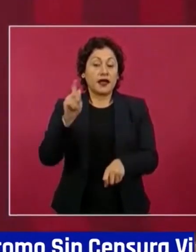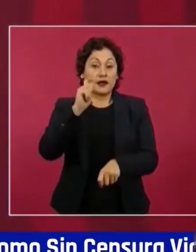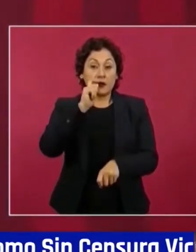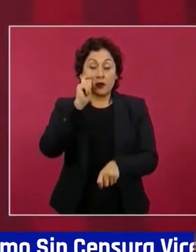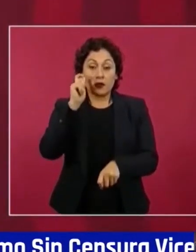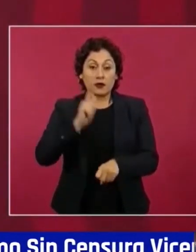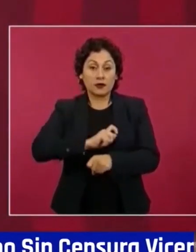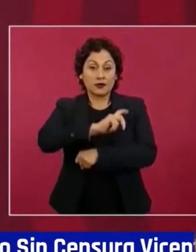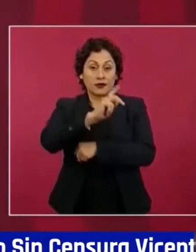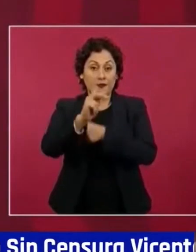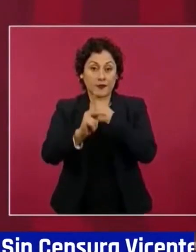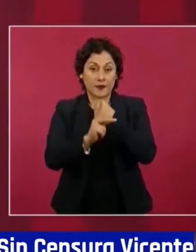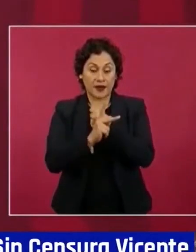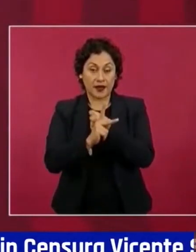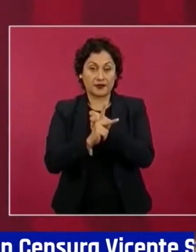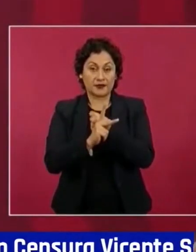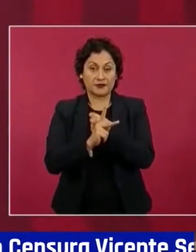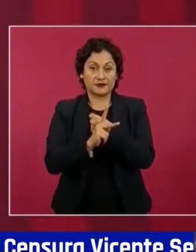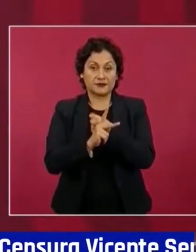y es una foto tomada